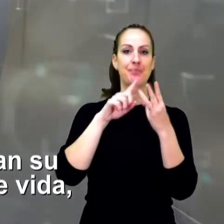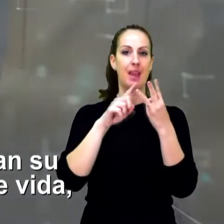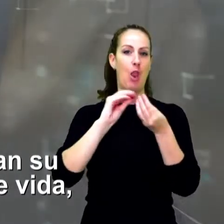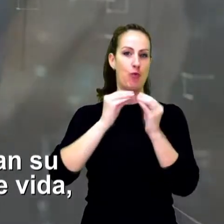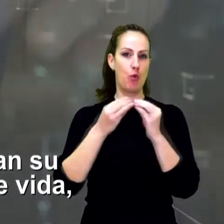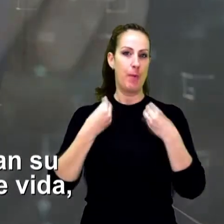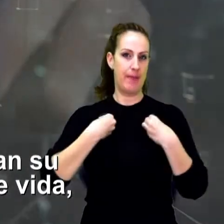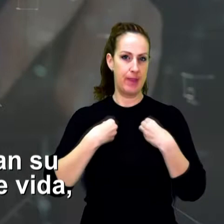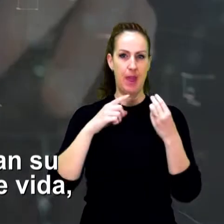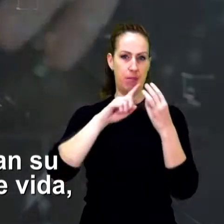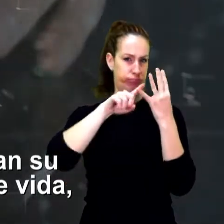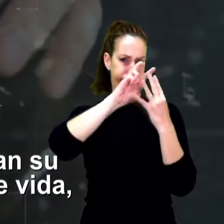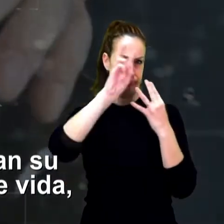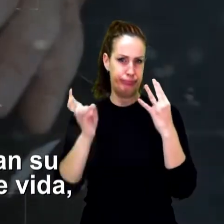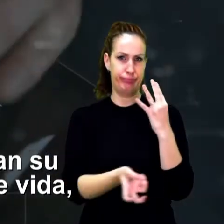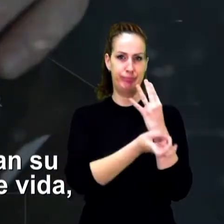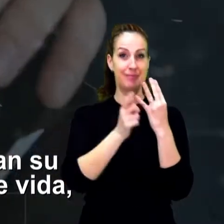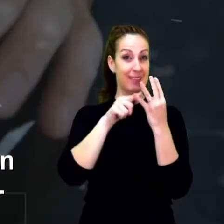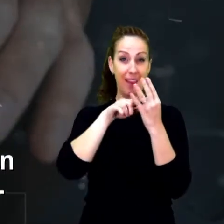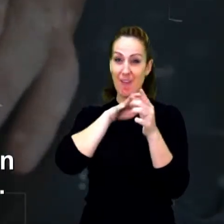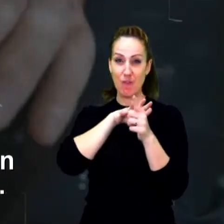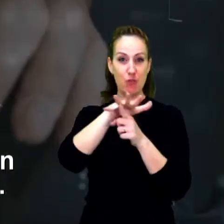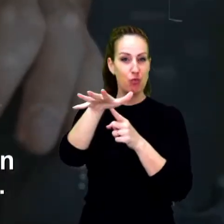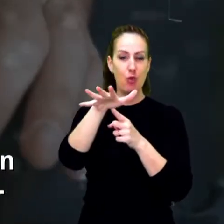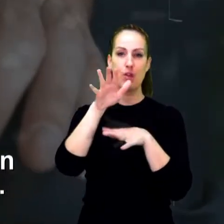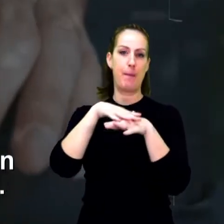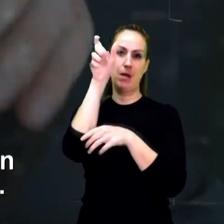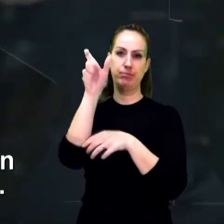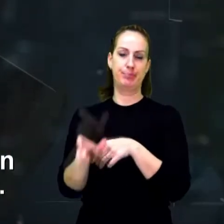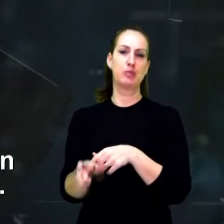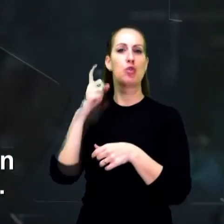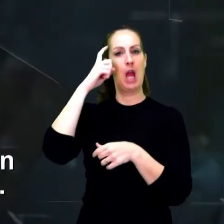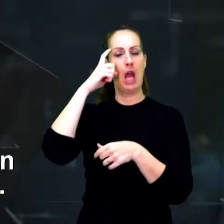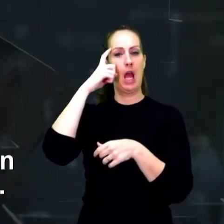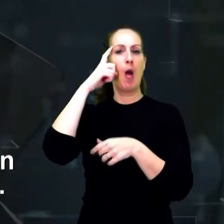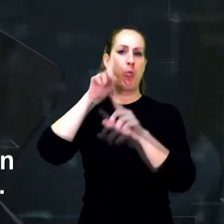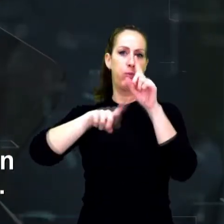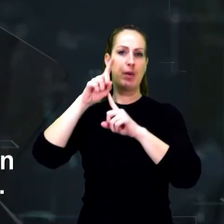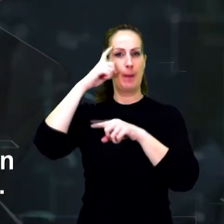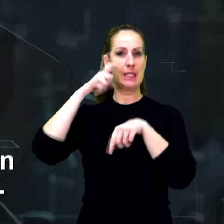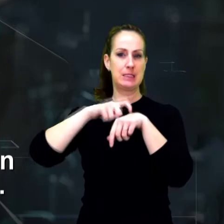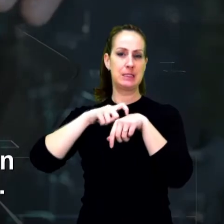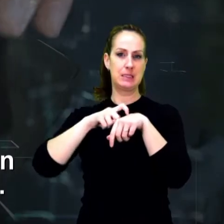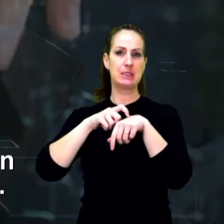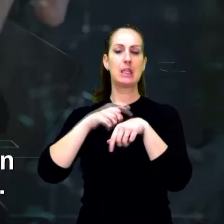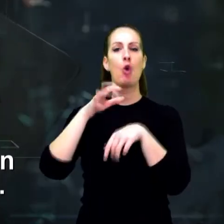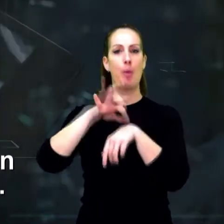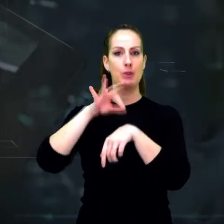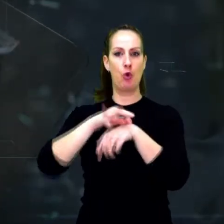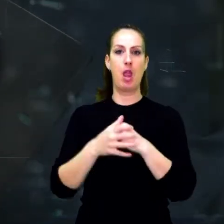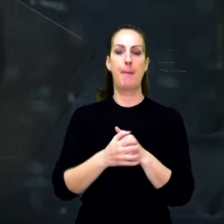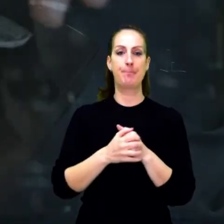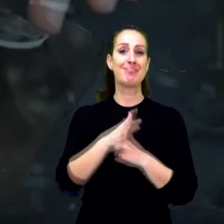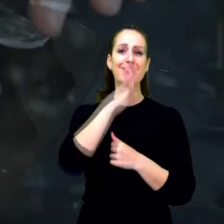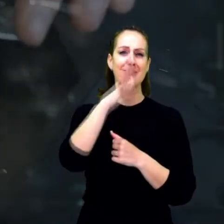causa. La genética, el ambiente o estilo de vida, entre otros, tienen mucha relación en el desarrollo de una